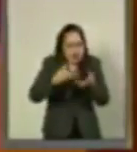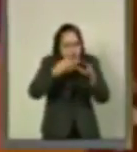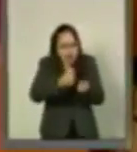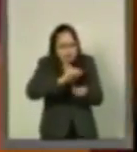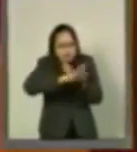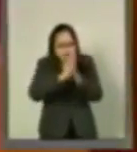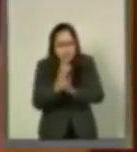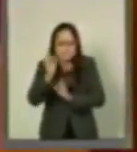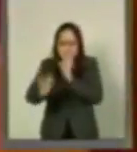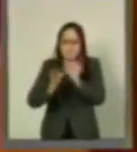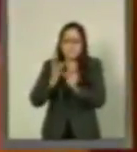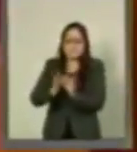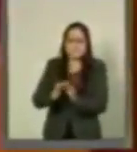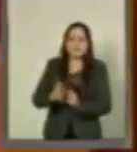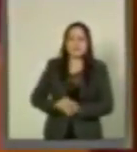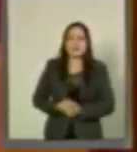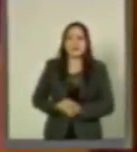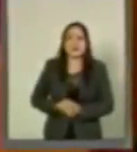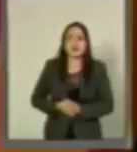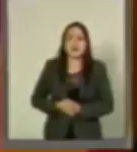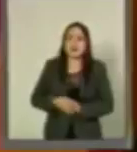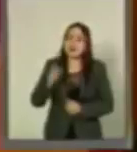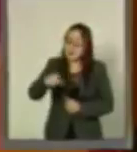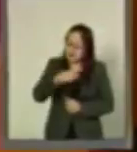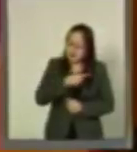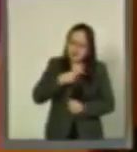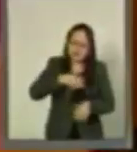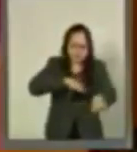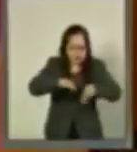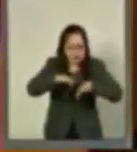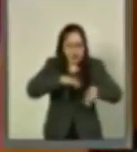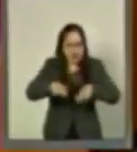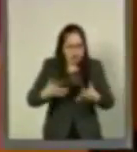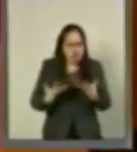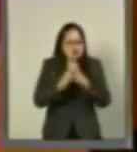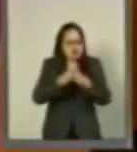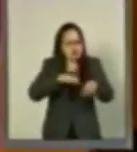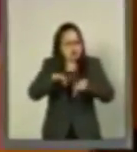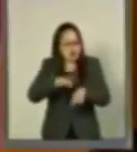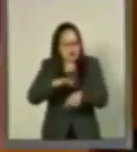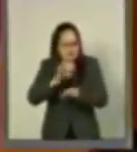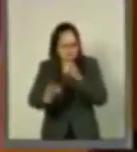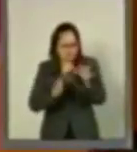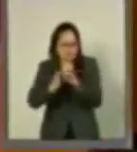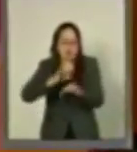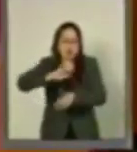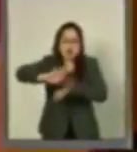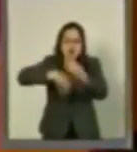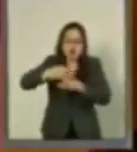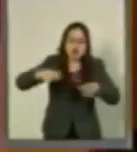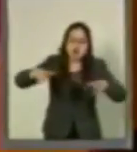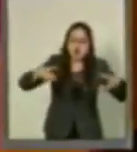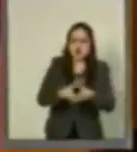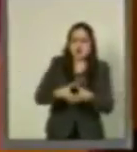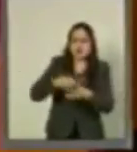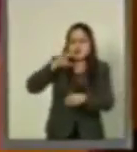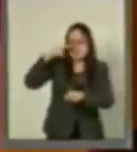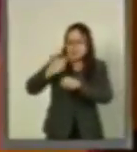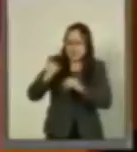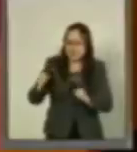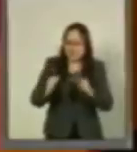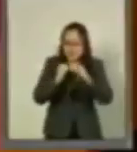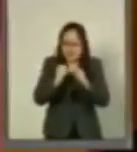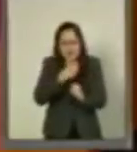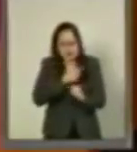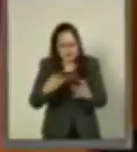Pero aquí refiero a las varitas mágicas. Hay que trabajar, hay que tener el esfuerzo contundente de todos los entes responsables